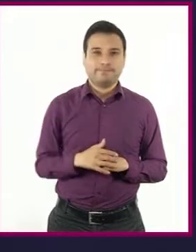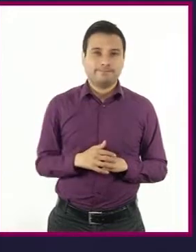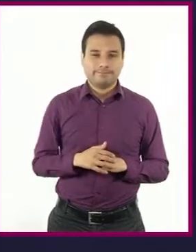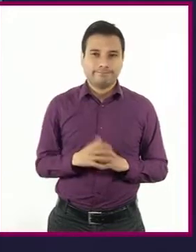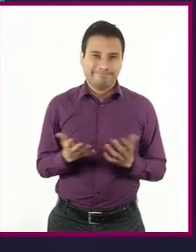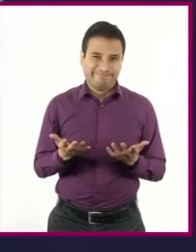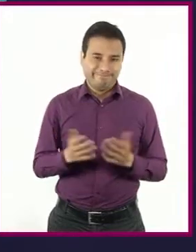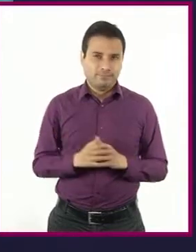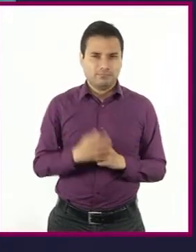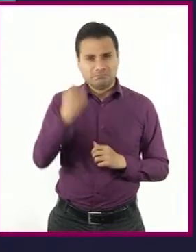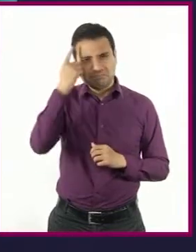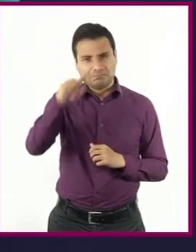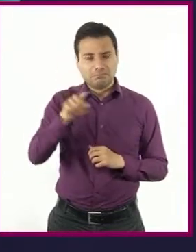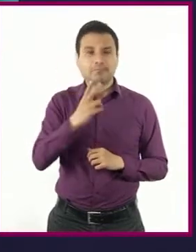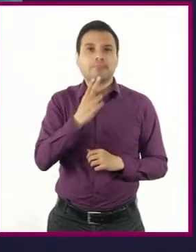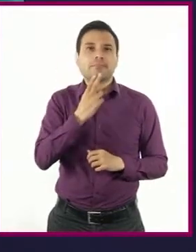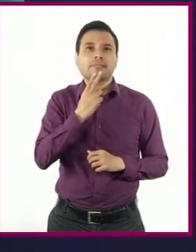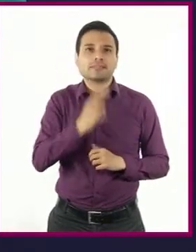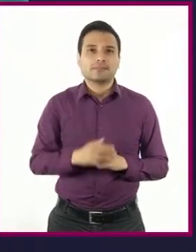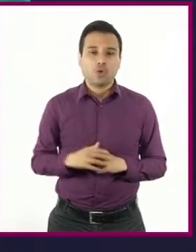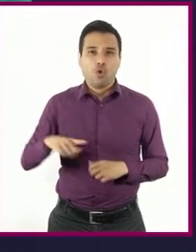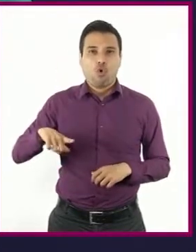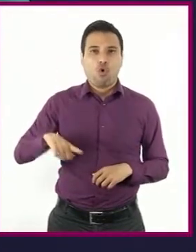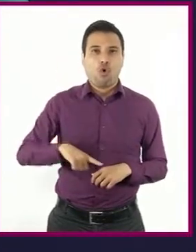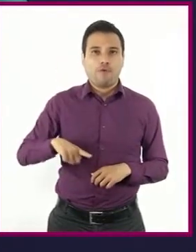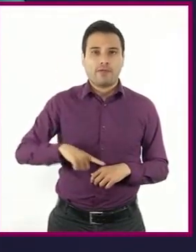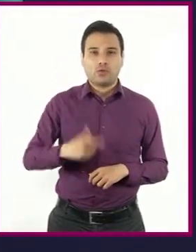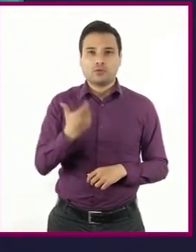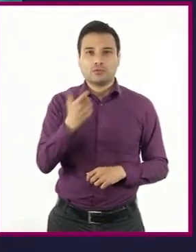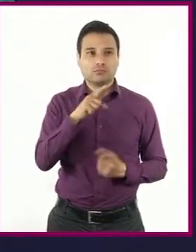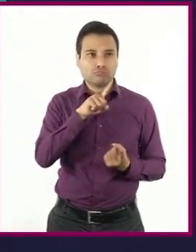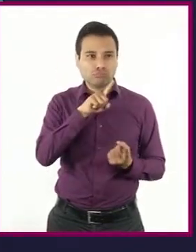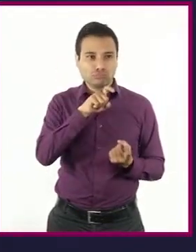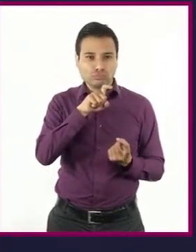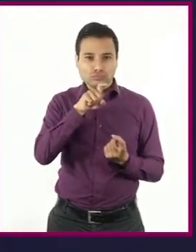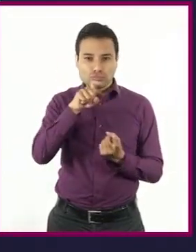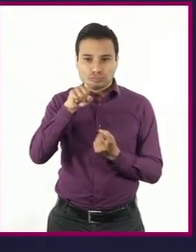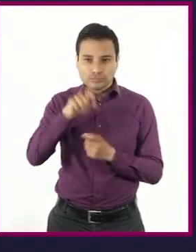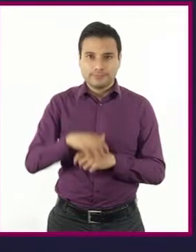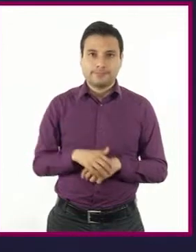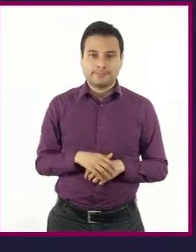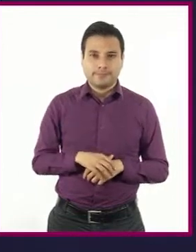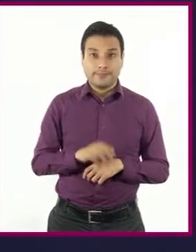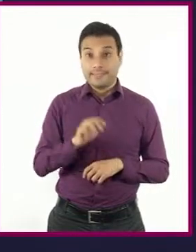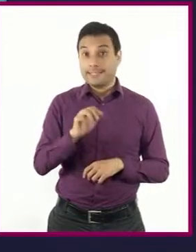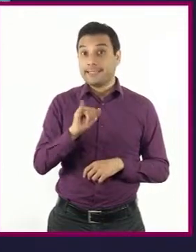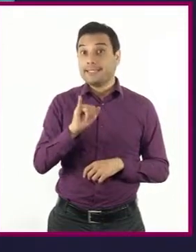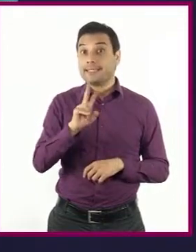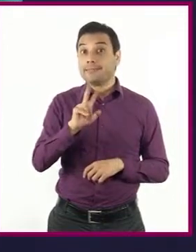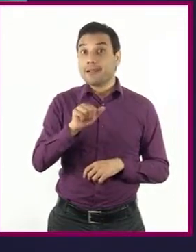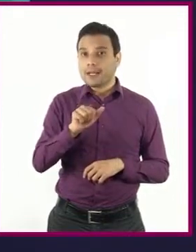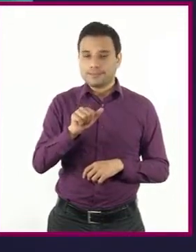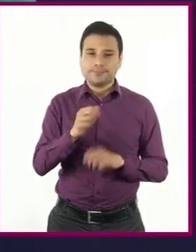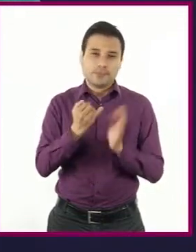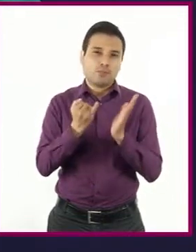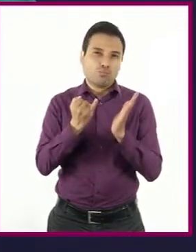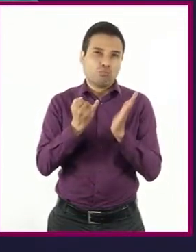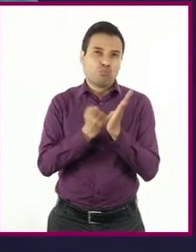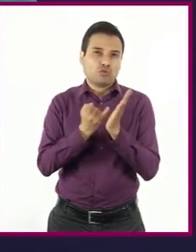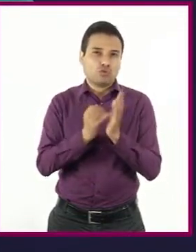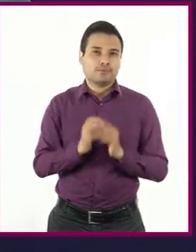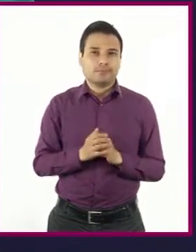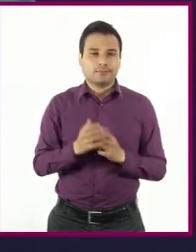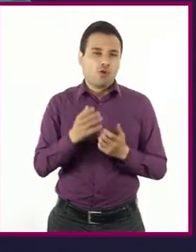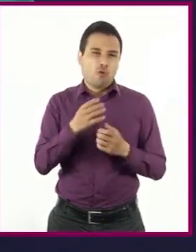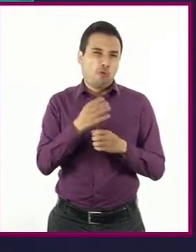que tiene como finalidad la recaudación de recursos para el Estado. El IVA es un impuesto al consumo que se